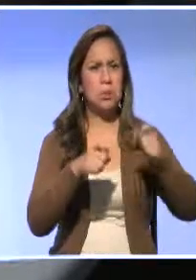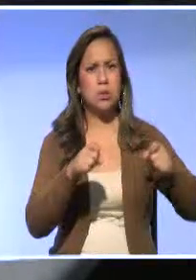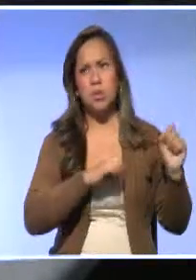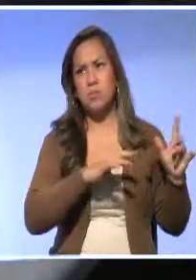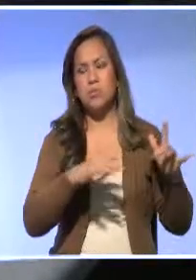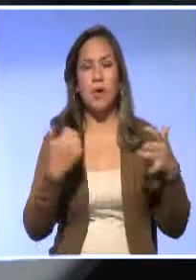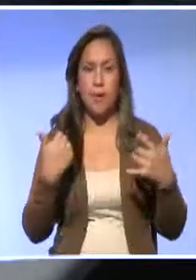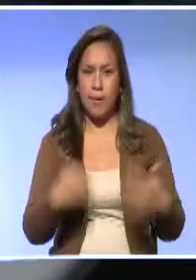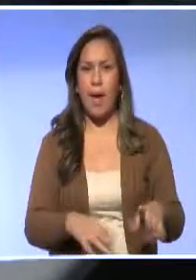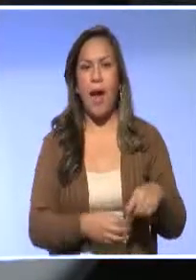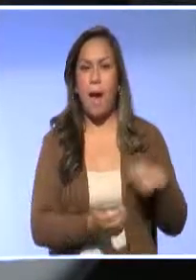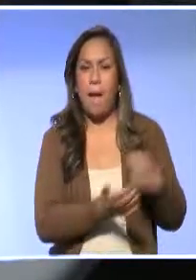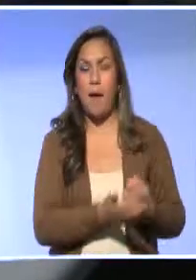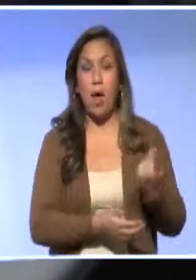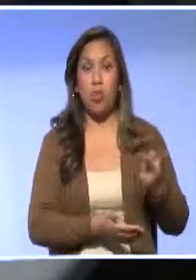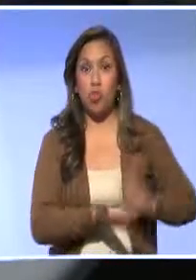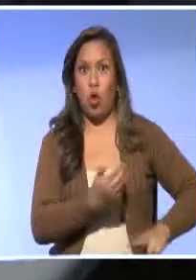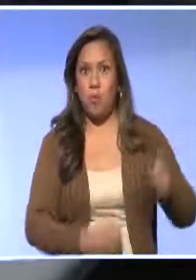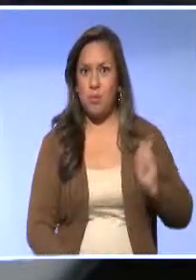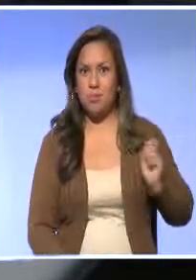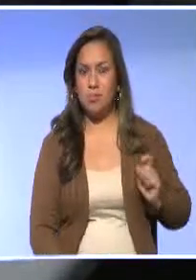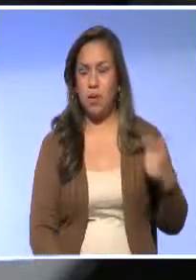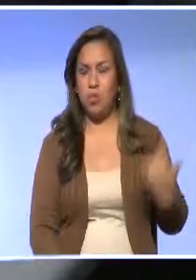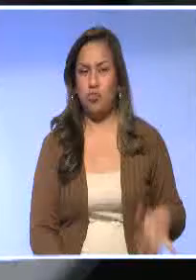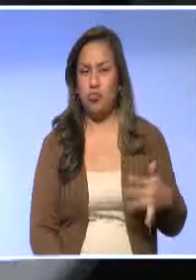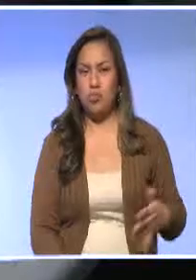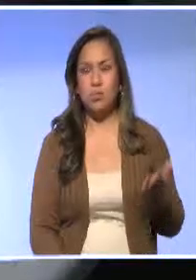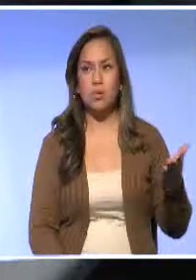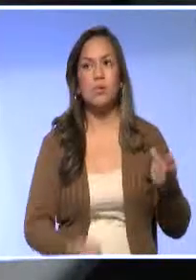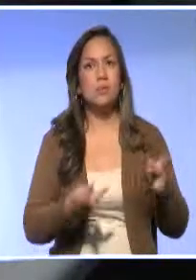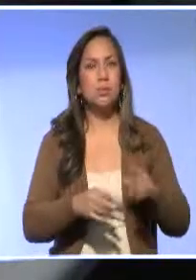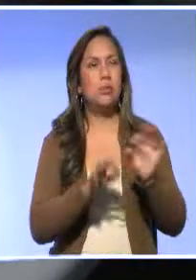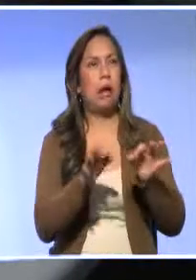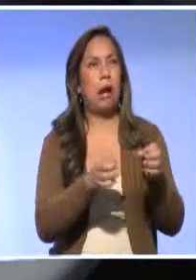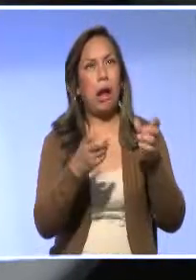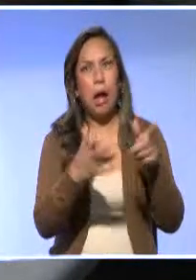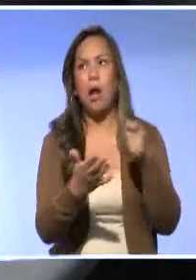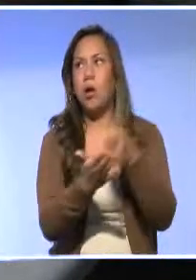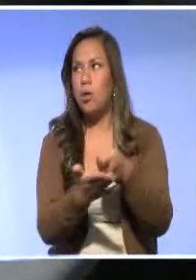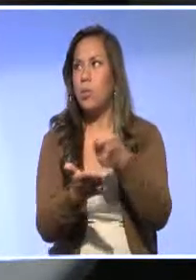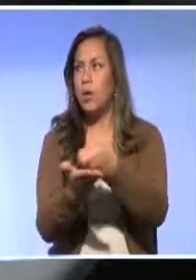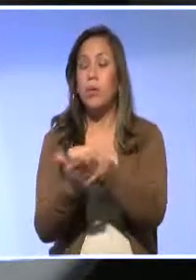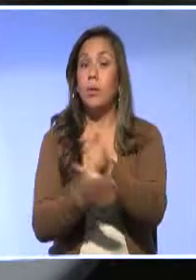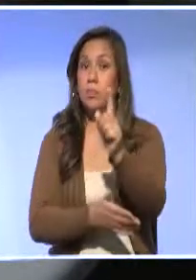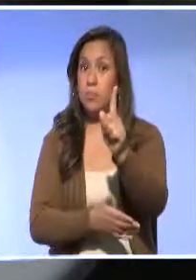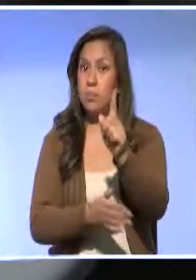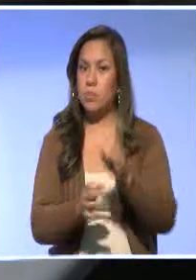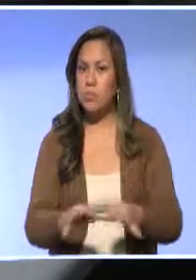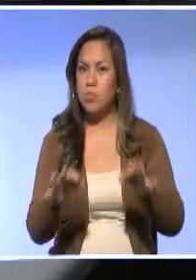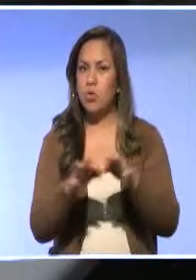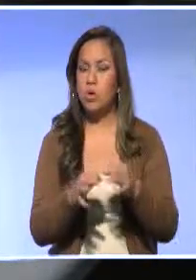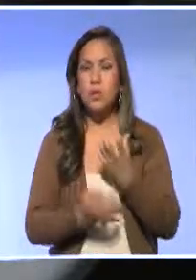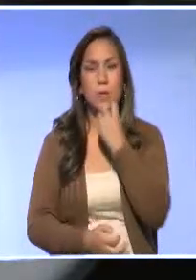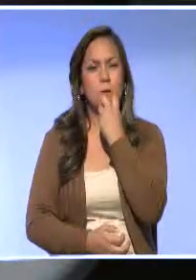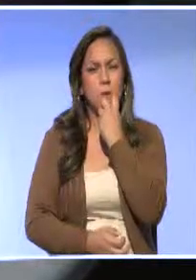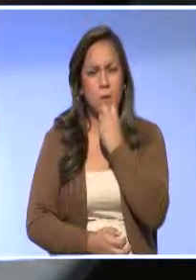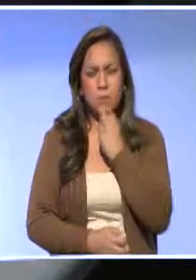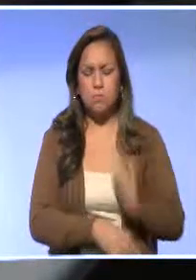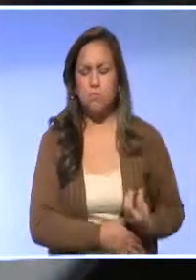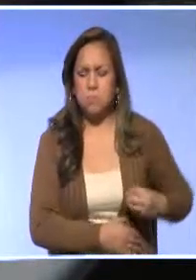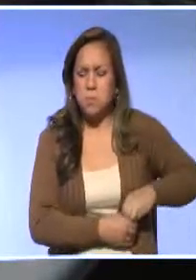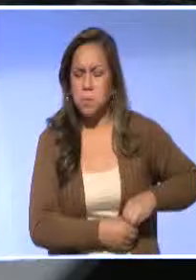sus décimos ha hecho algunas compras los regalos para la navidad pero cuál es la forma efectiva para ahorrar para que nuestros